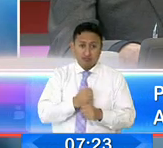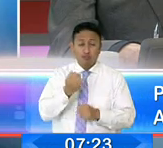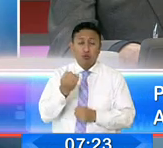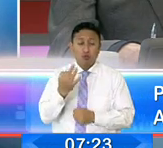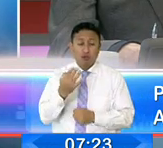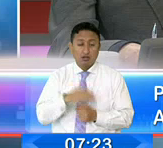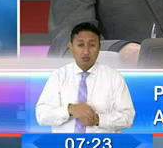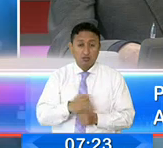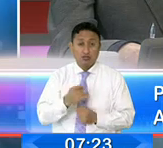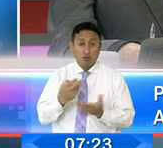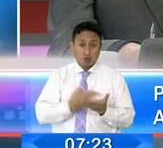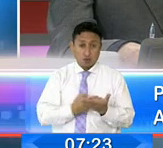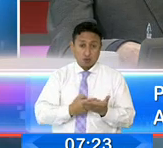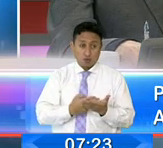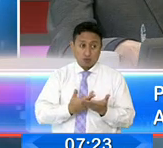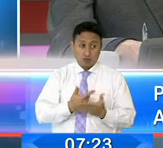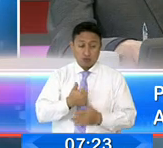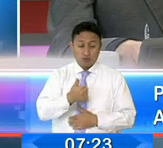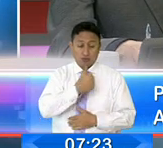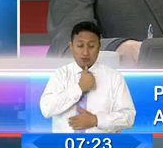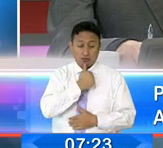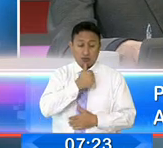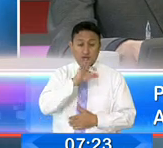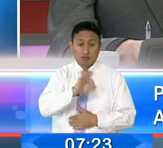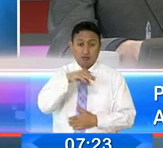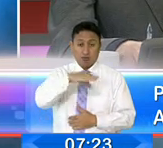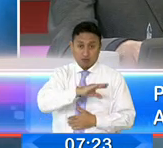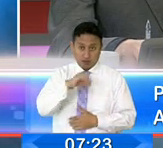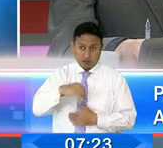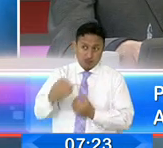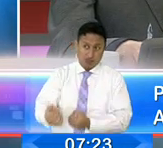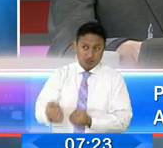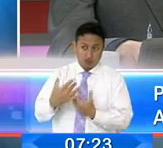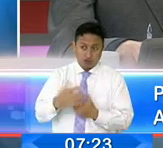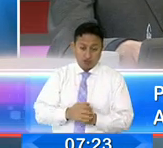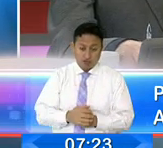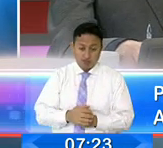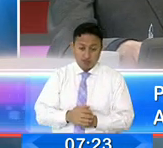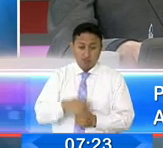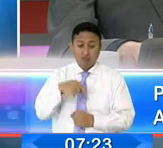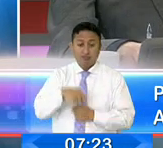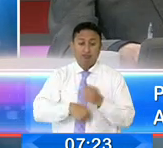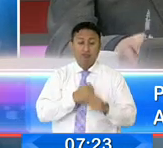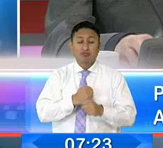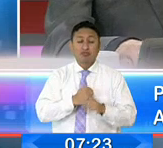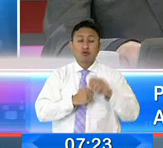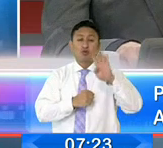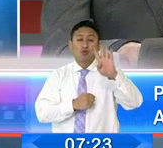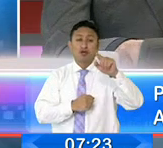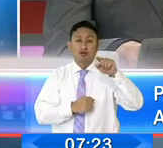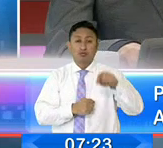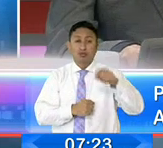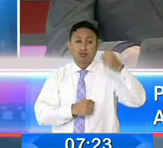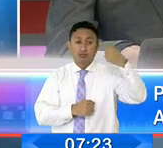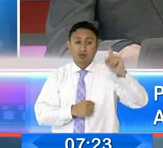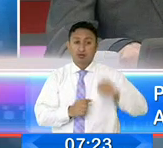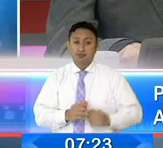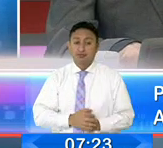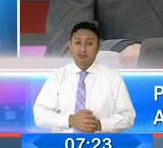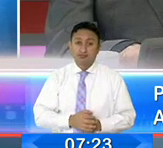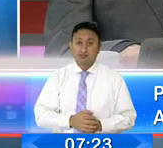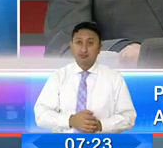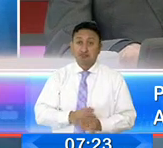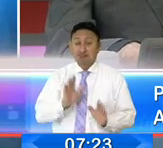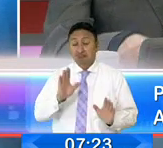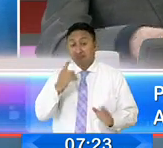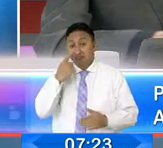nos ha dicho en una reunión que hemos tenido con el Fondo Monetario Internacional, llegarían en este año 4.000 millones de dólares. Sería de